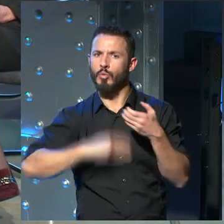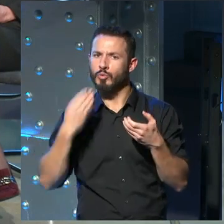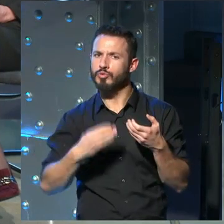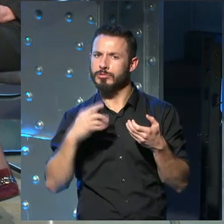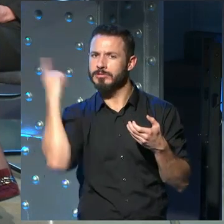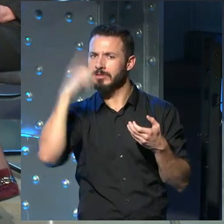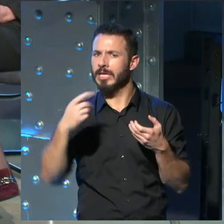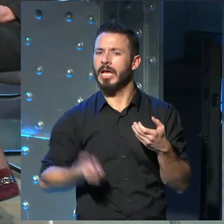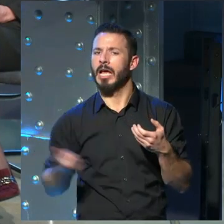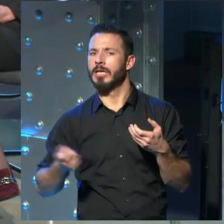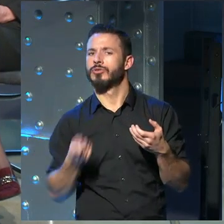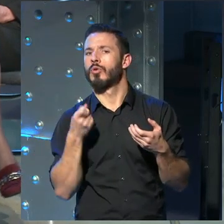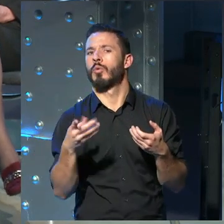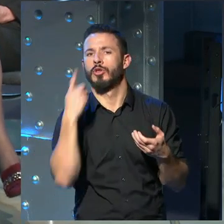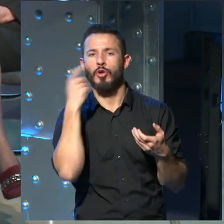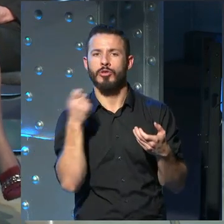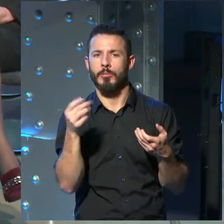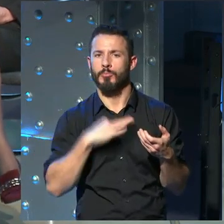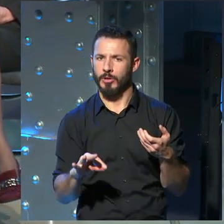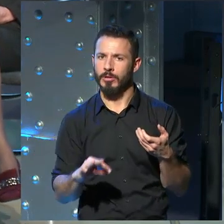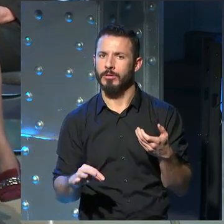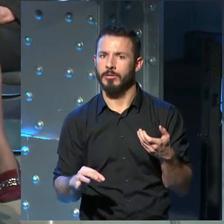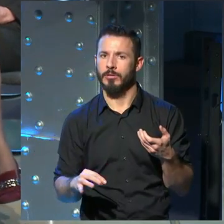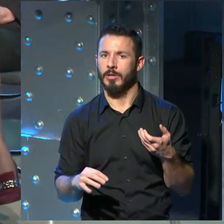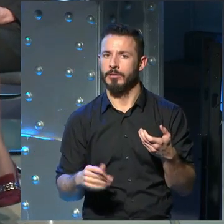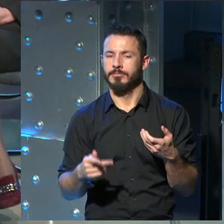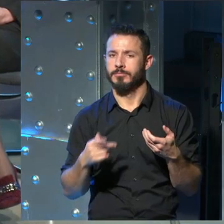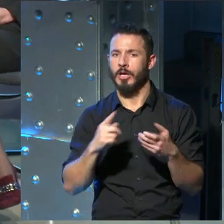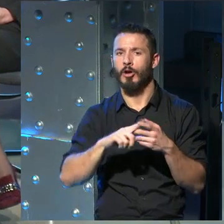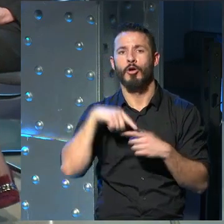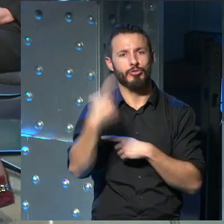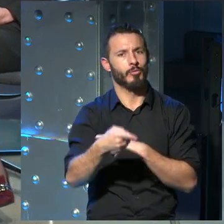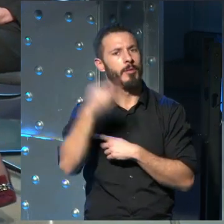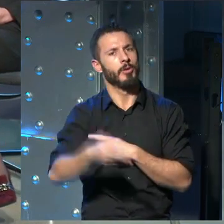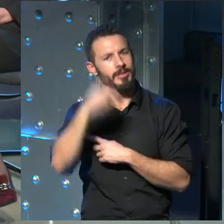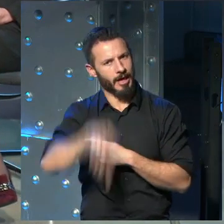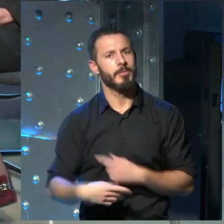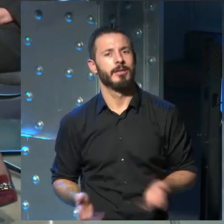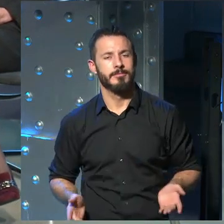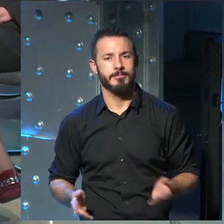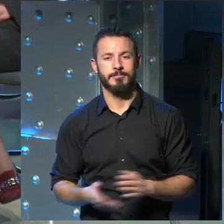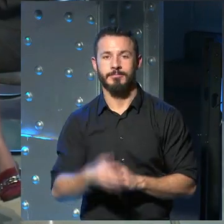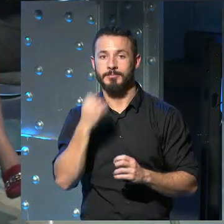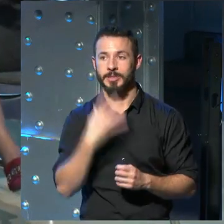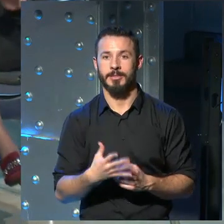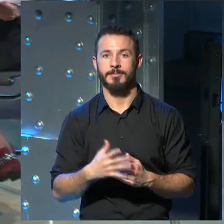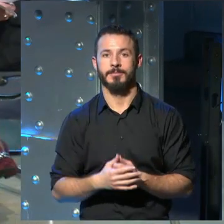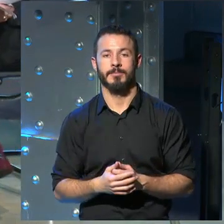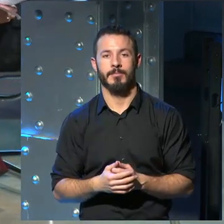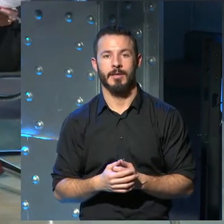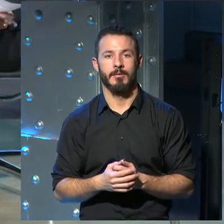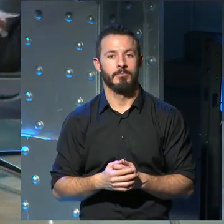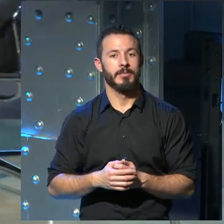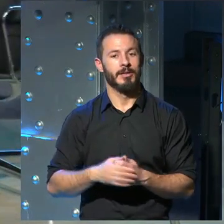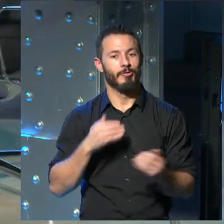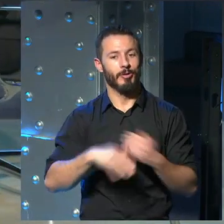de lo que gastas, también tiene un impacto importante, ¿no? Vamos a vivir magníficamente